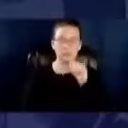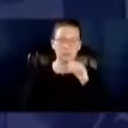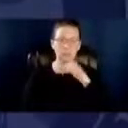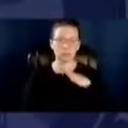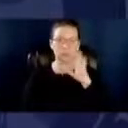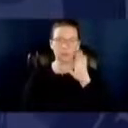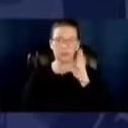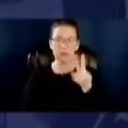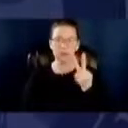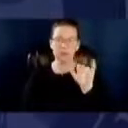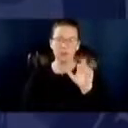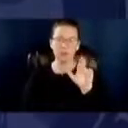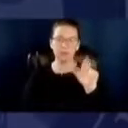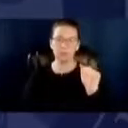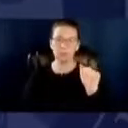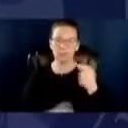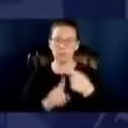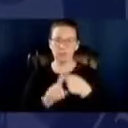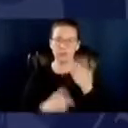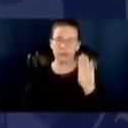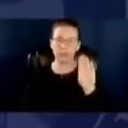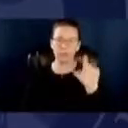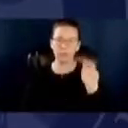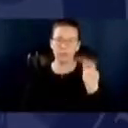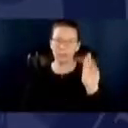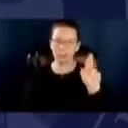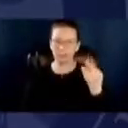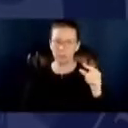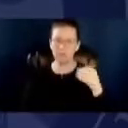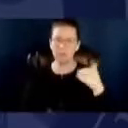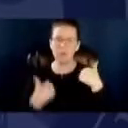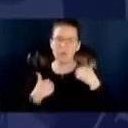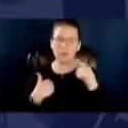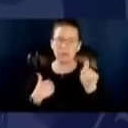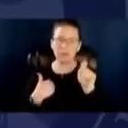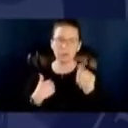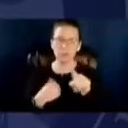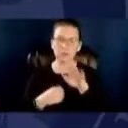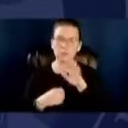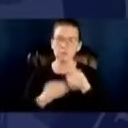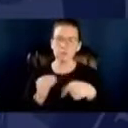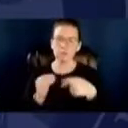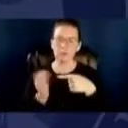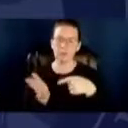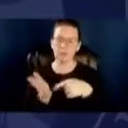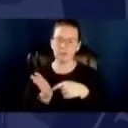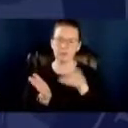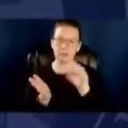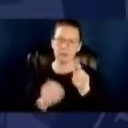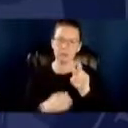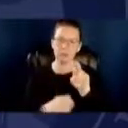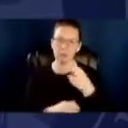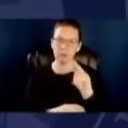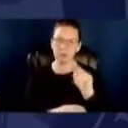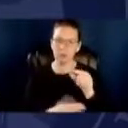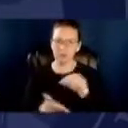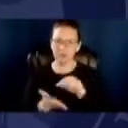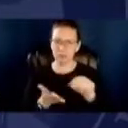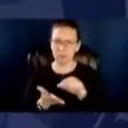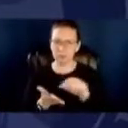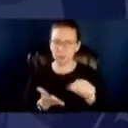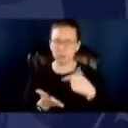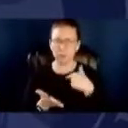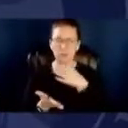es válido. También dice que mientras el riesgo económico puede ser depender de solo unos cuantos países que